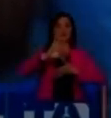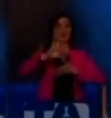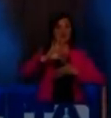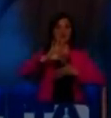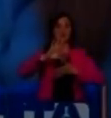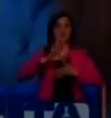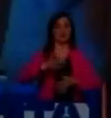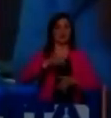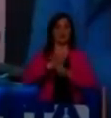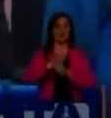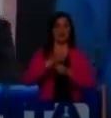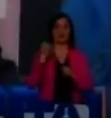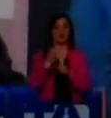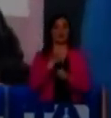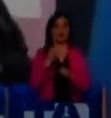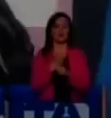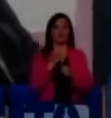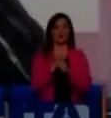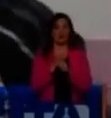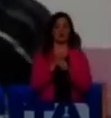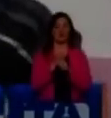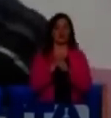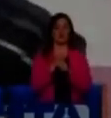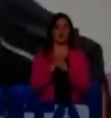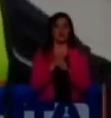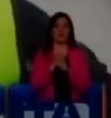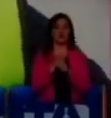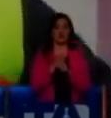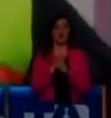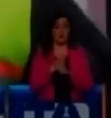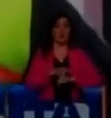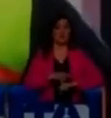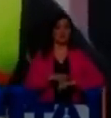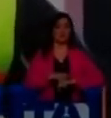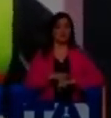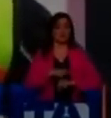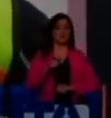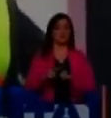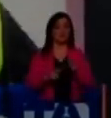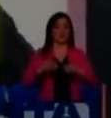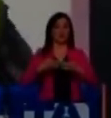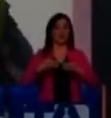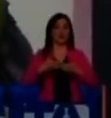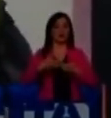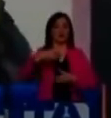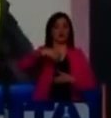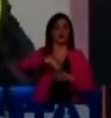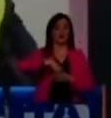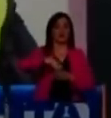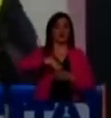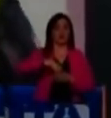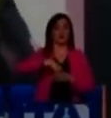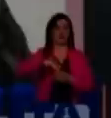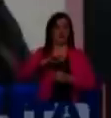barrio tan inseguro. Se ha venido trabajando desde hace un gran tiempo con personal interno,